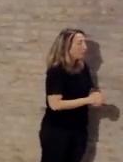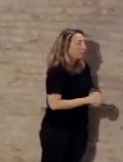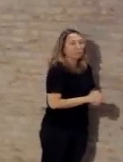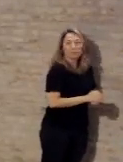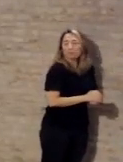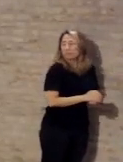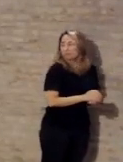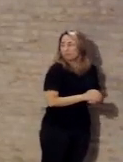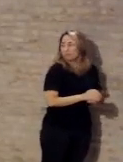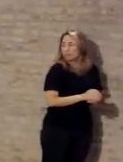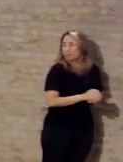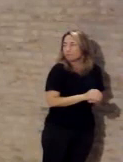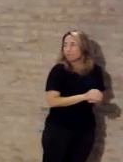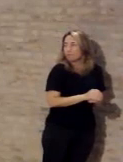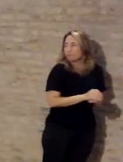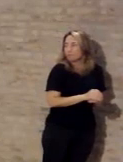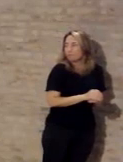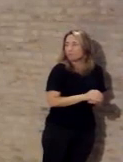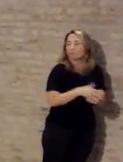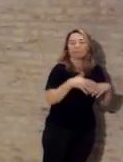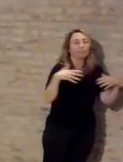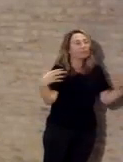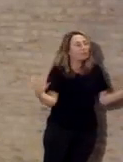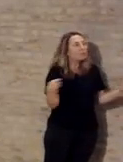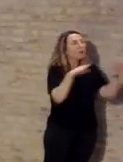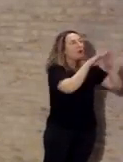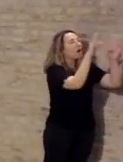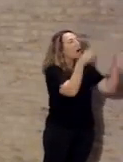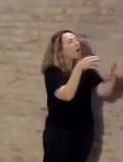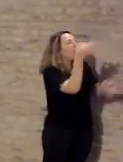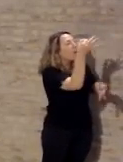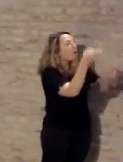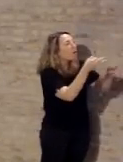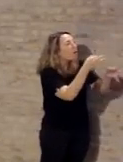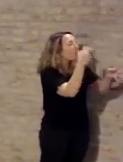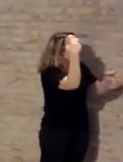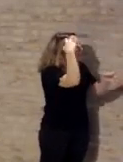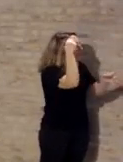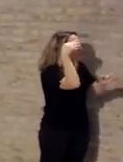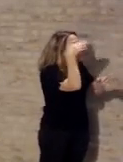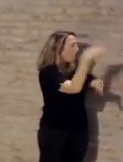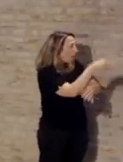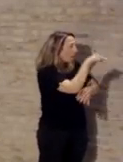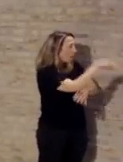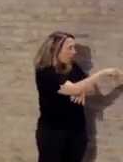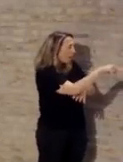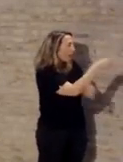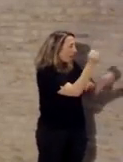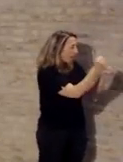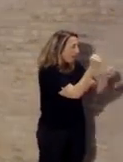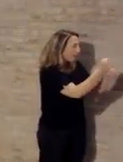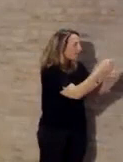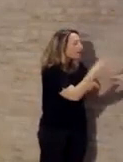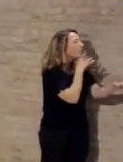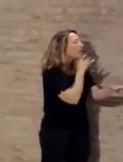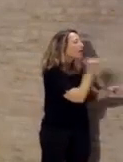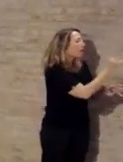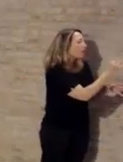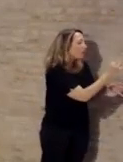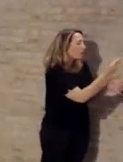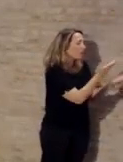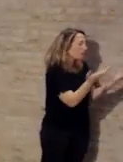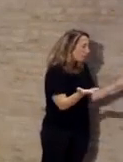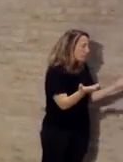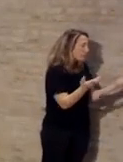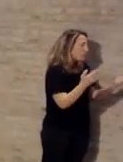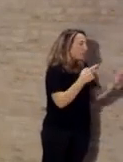recibir porque Bueno yo trabajo en tribunales porque es donde seguramente diríamos hacer una denuncia